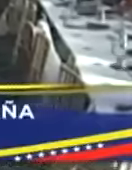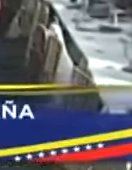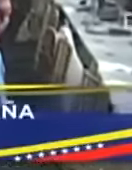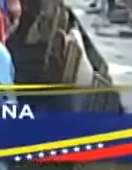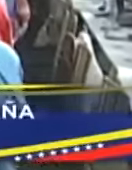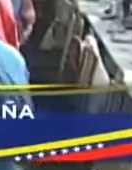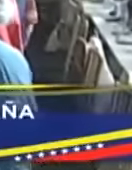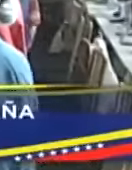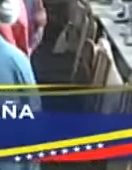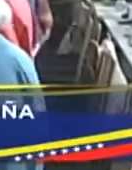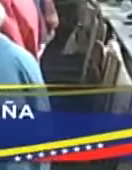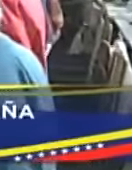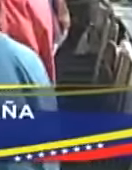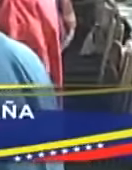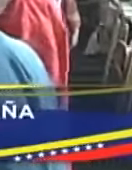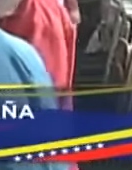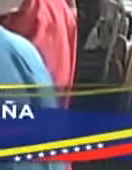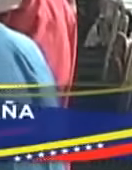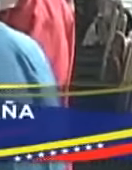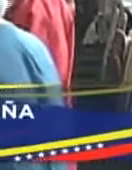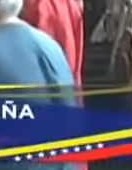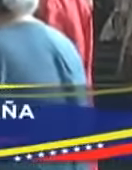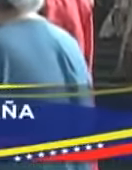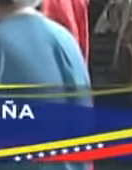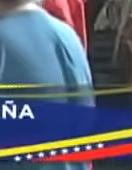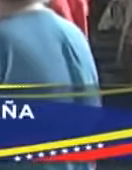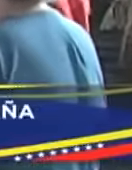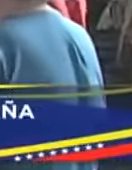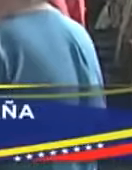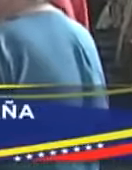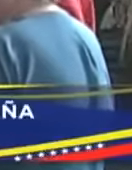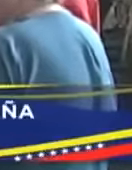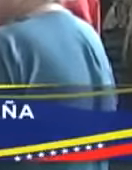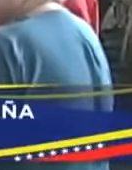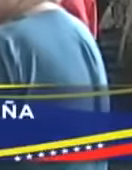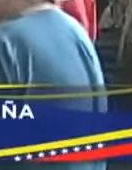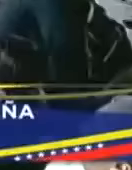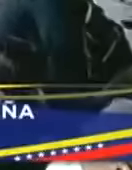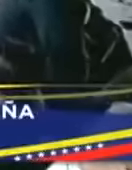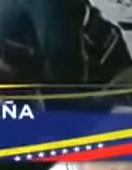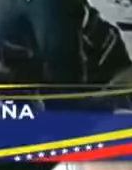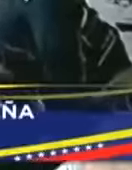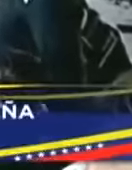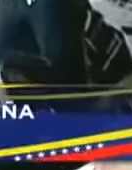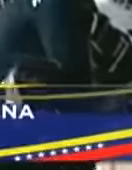en movilización permanente. Instó a la militancia a organizar el 1x10. Existen